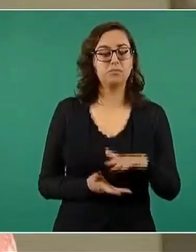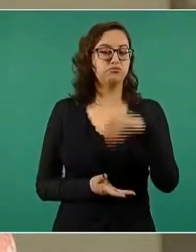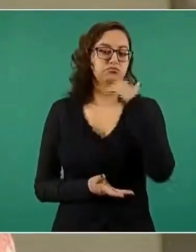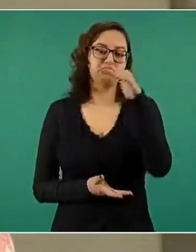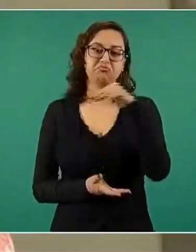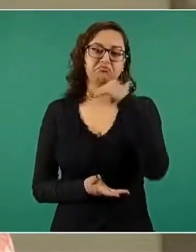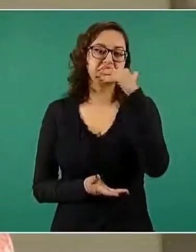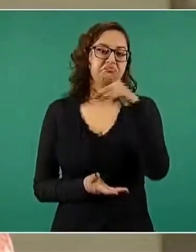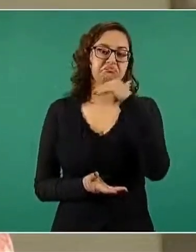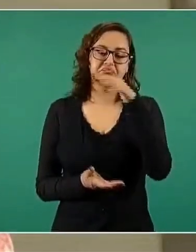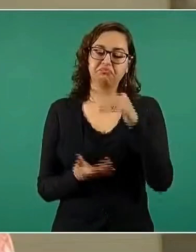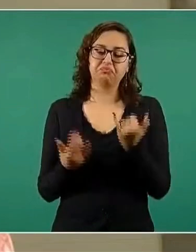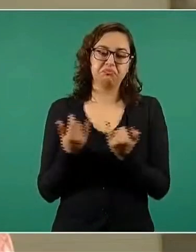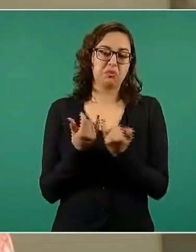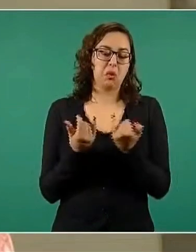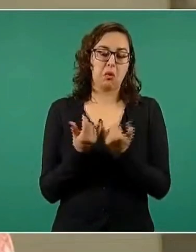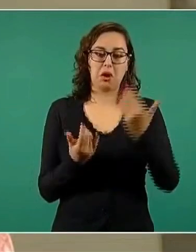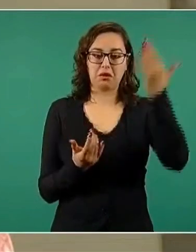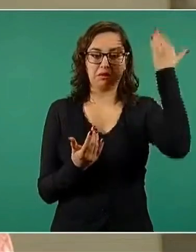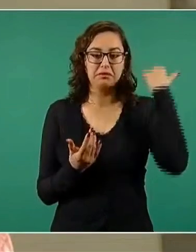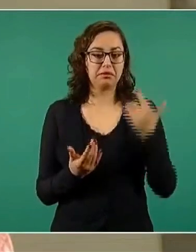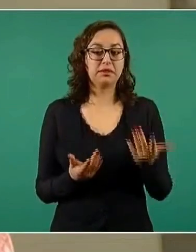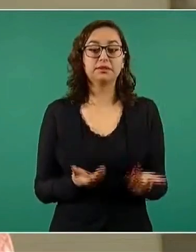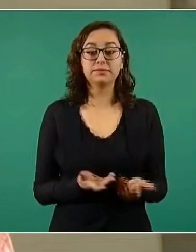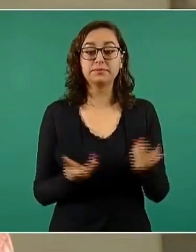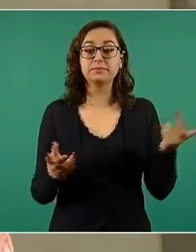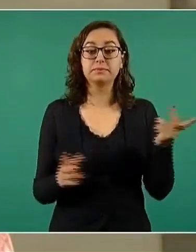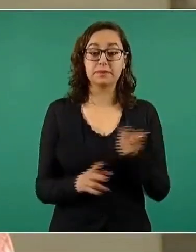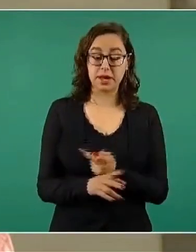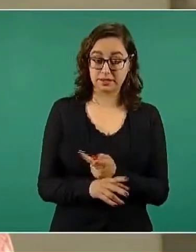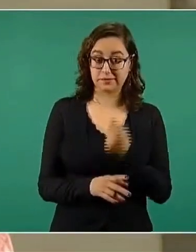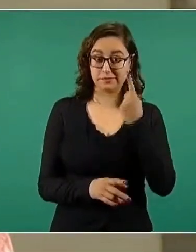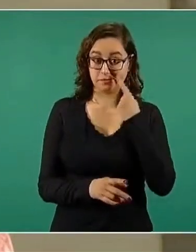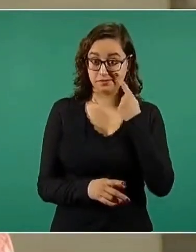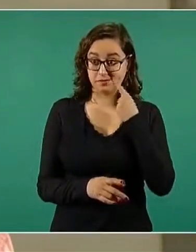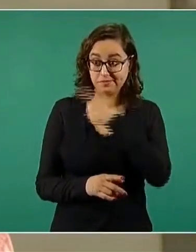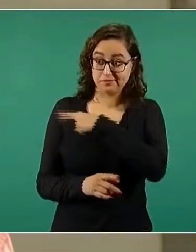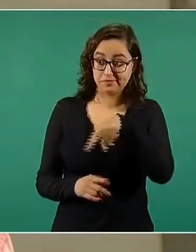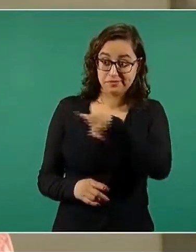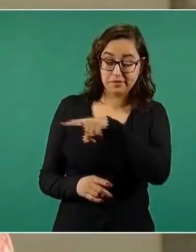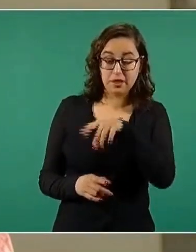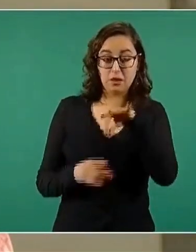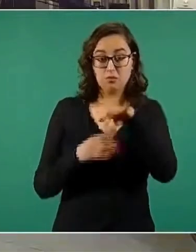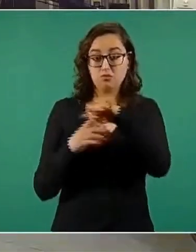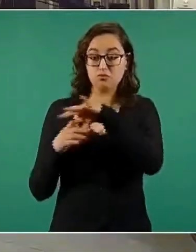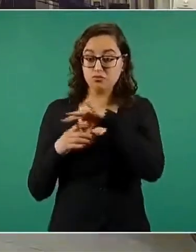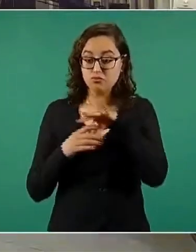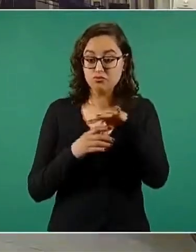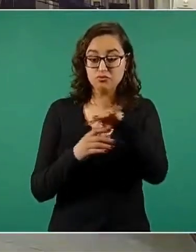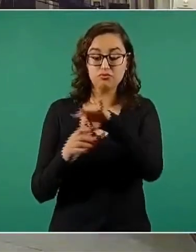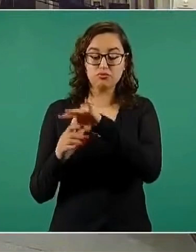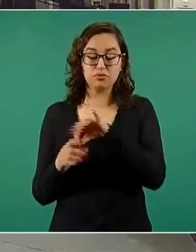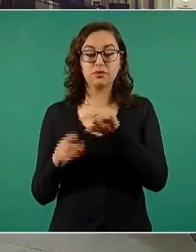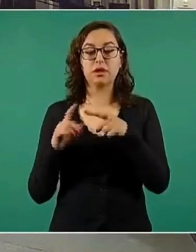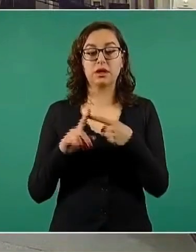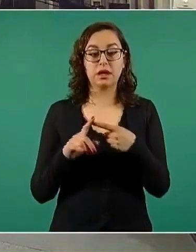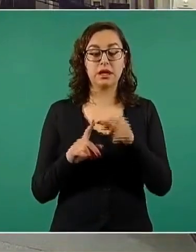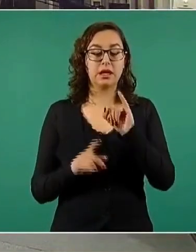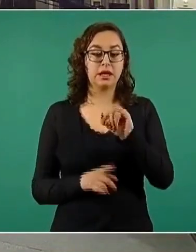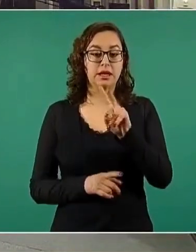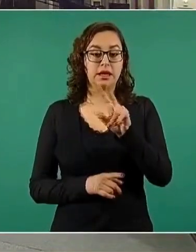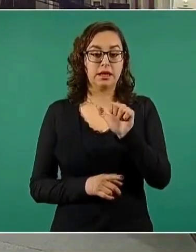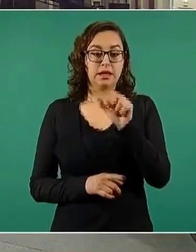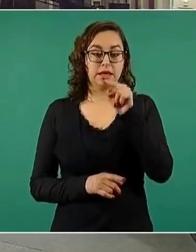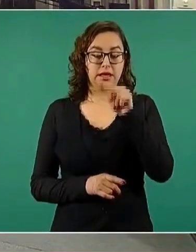régimen del poder fue que, llegado el momento de la votación por el crédito, los dos diputados, recalco sus nombres, Iván